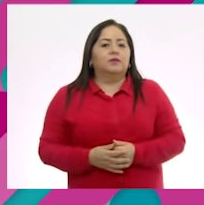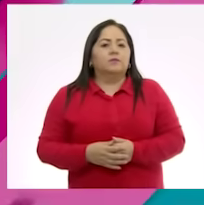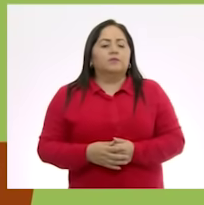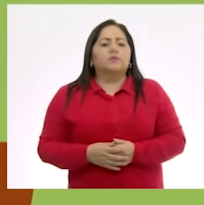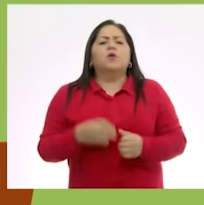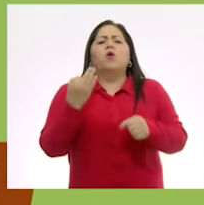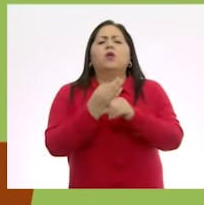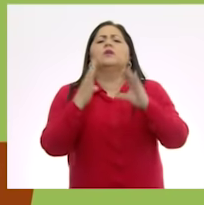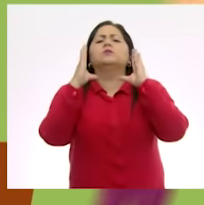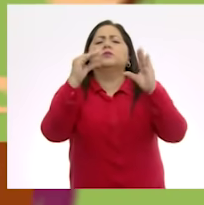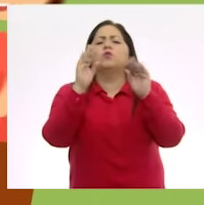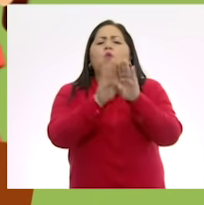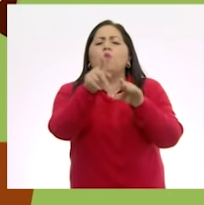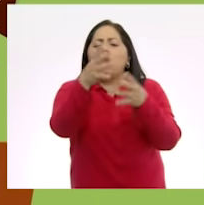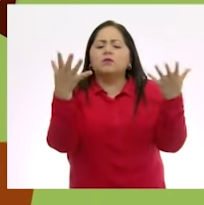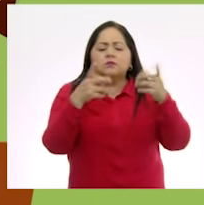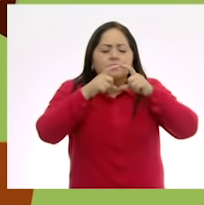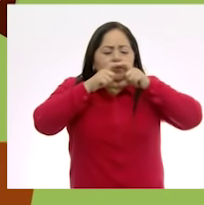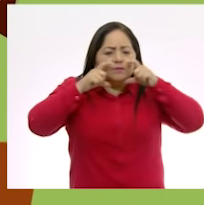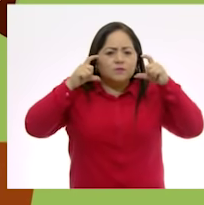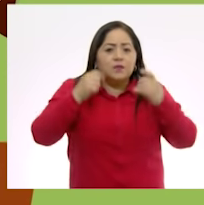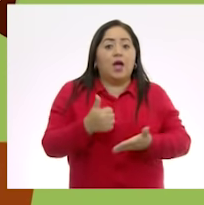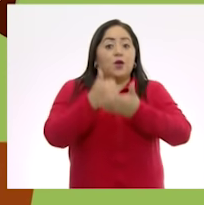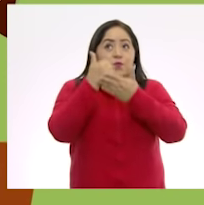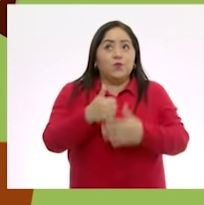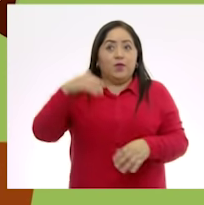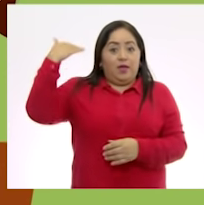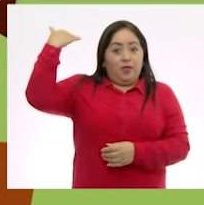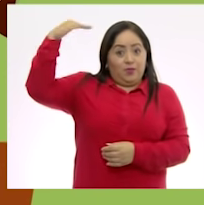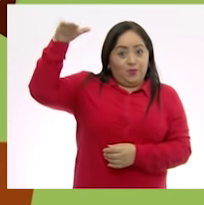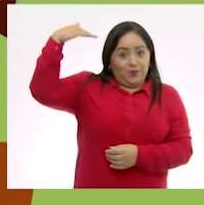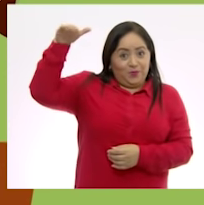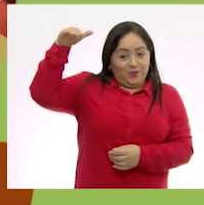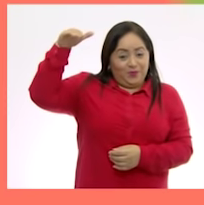te enseñaremos cómo armar un cubrebocas con ayuda de un adulto.